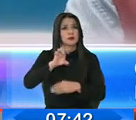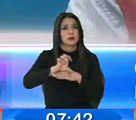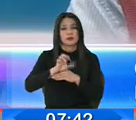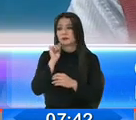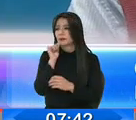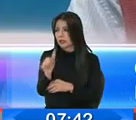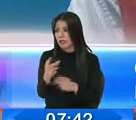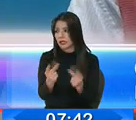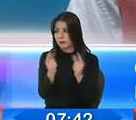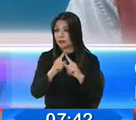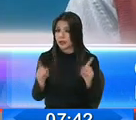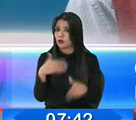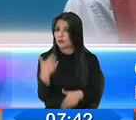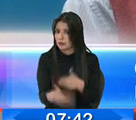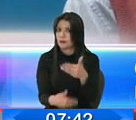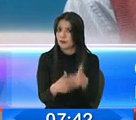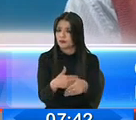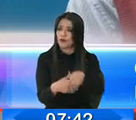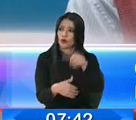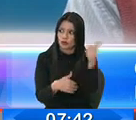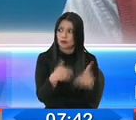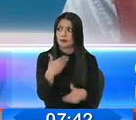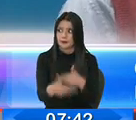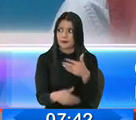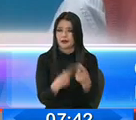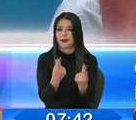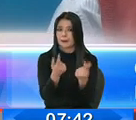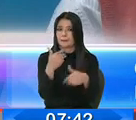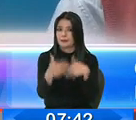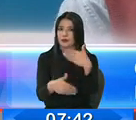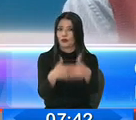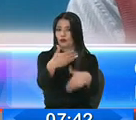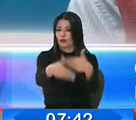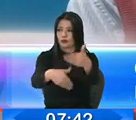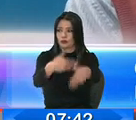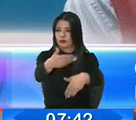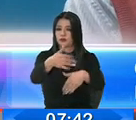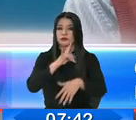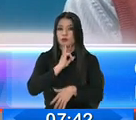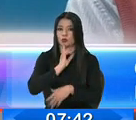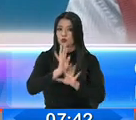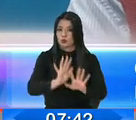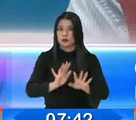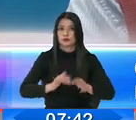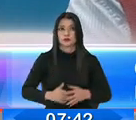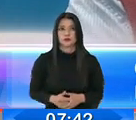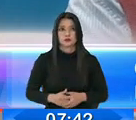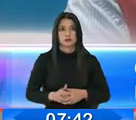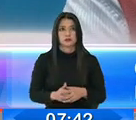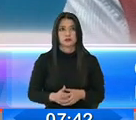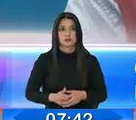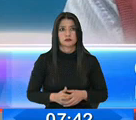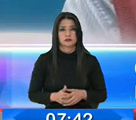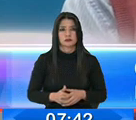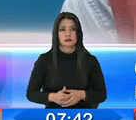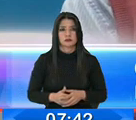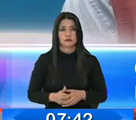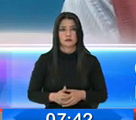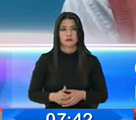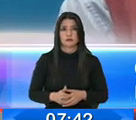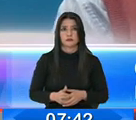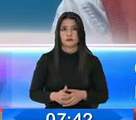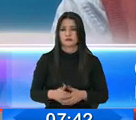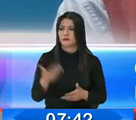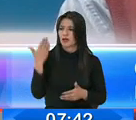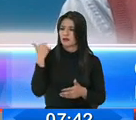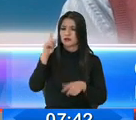mañana, pero se va a avanzar con otro ritmo, con otro timing con Estados Unidos cuando estaba casi esto